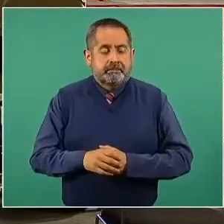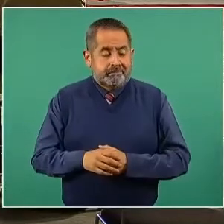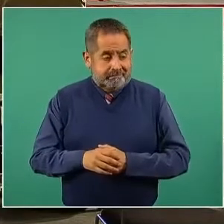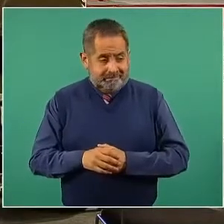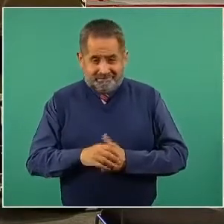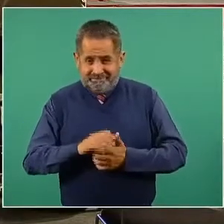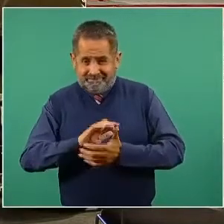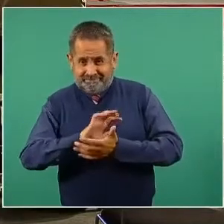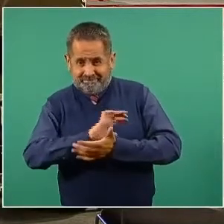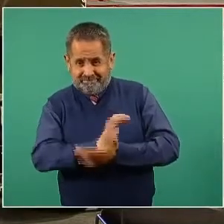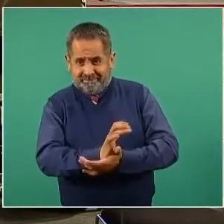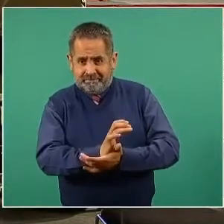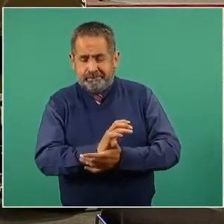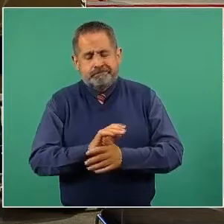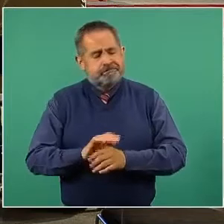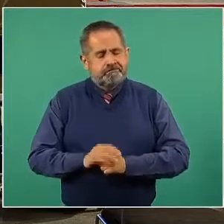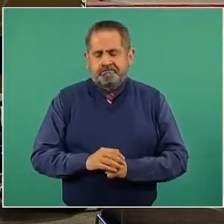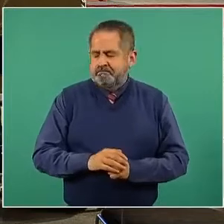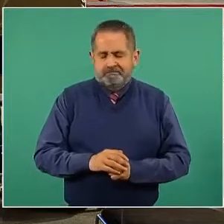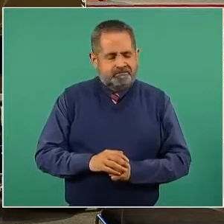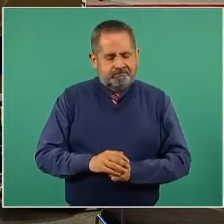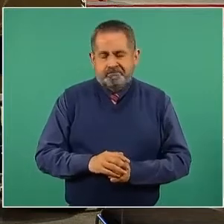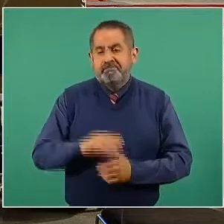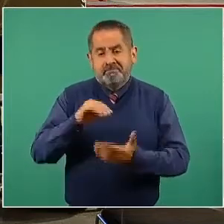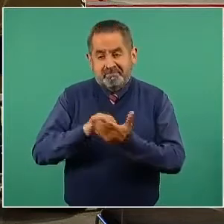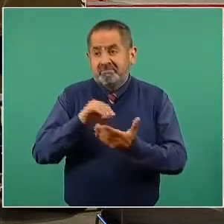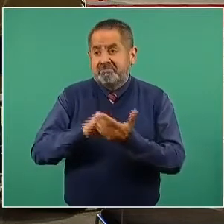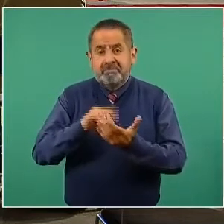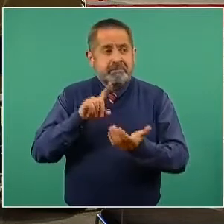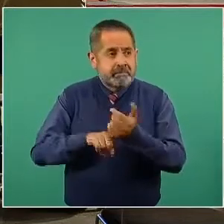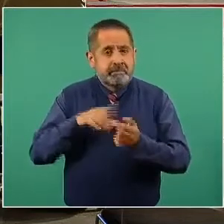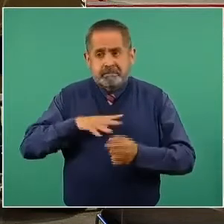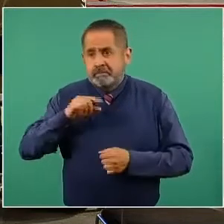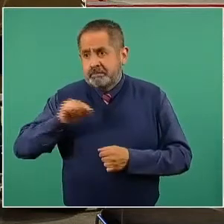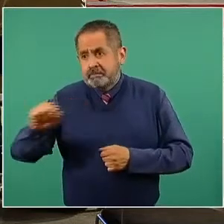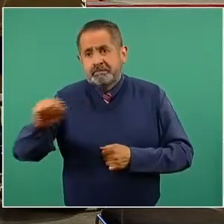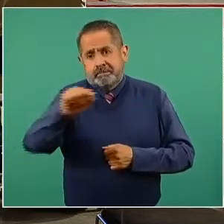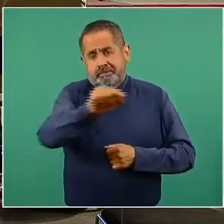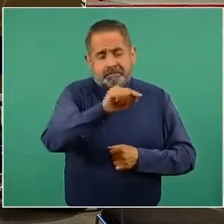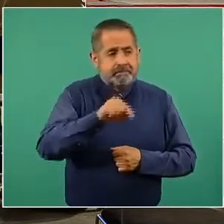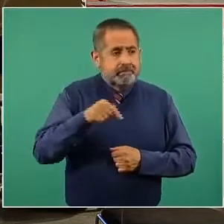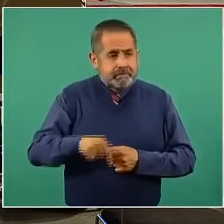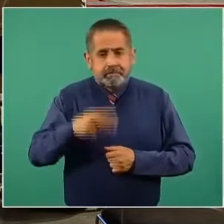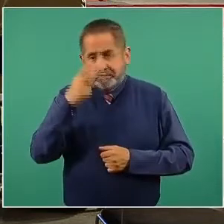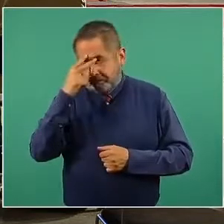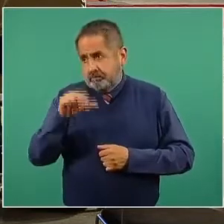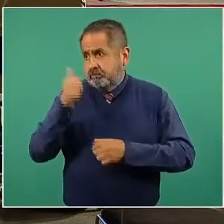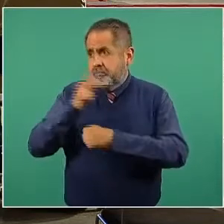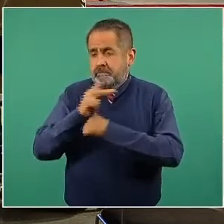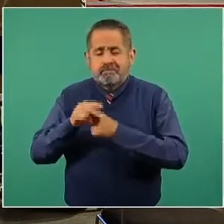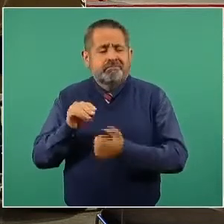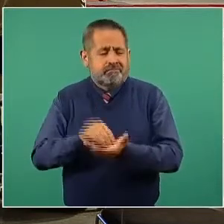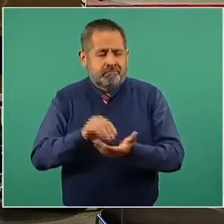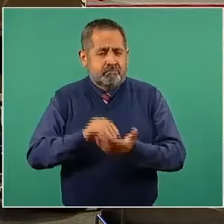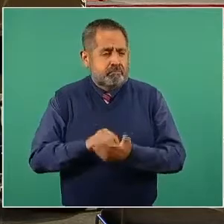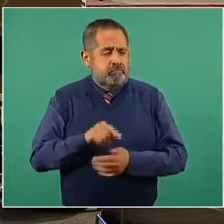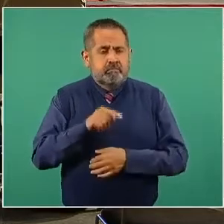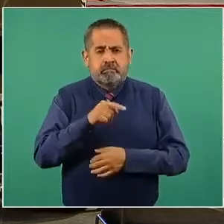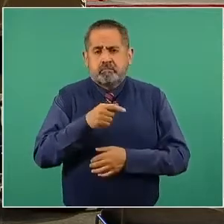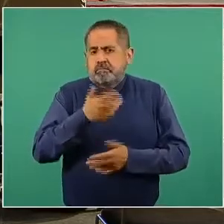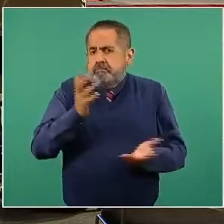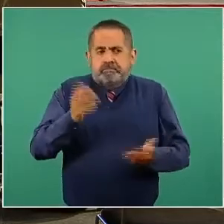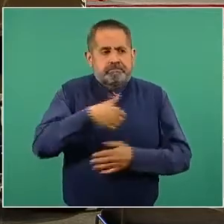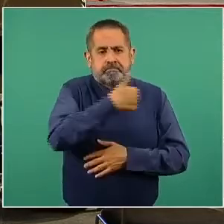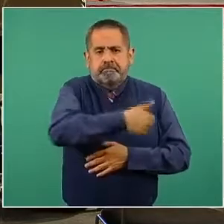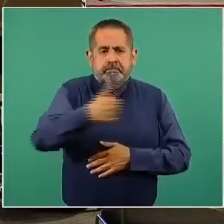discriminación que existe todavía en nuestra sociedad y en muchas sociedades hacia las personas que tienen distintas expresiones